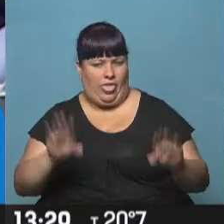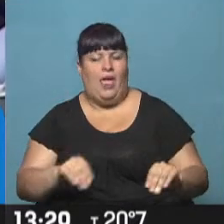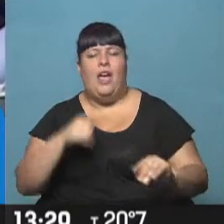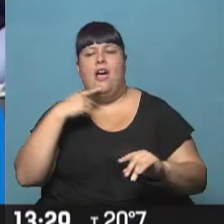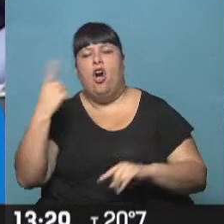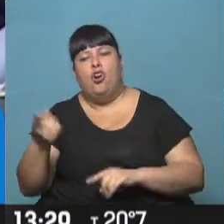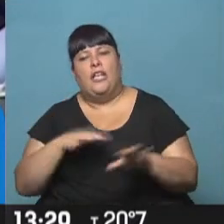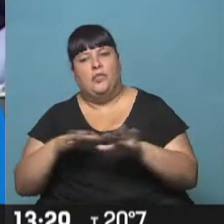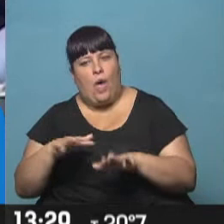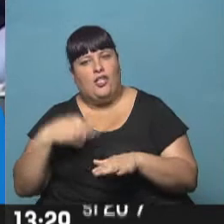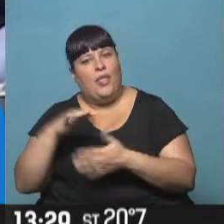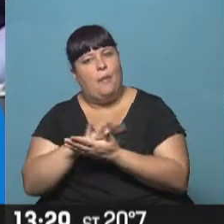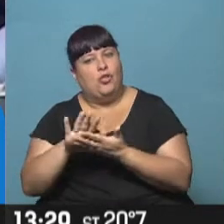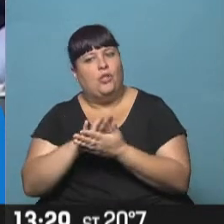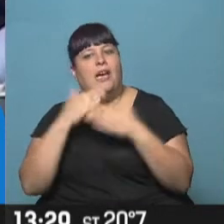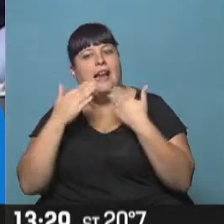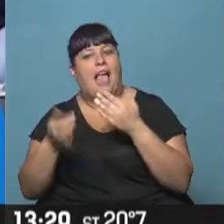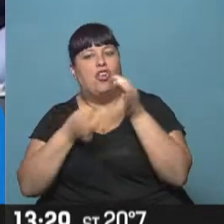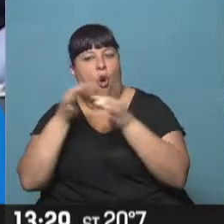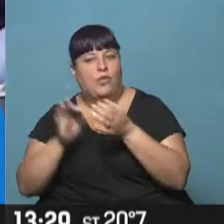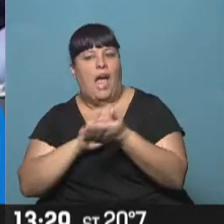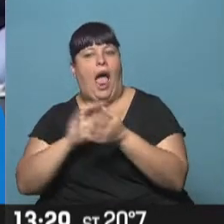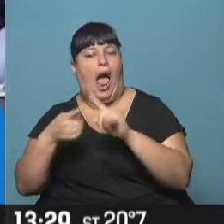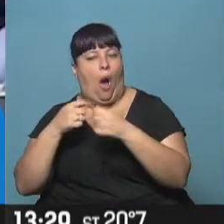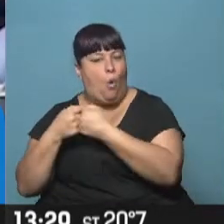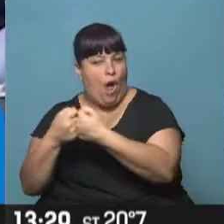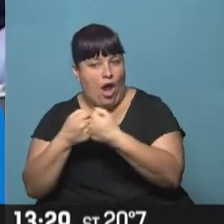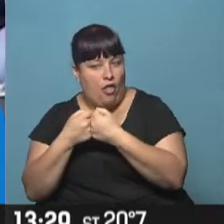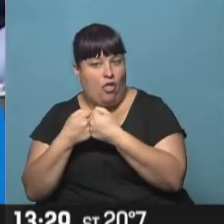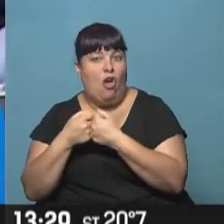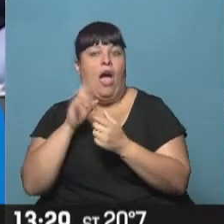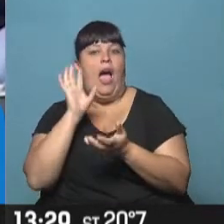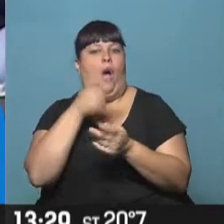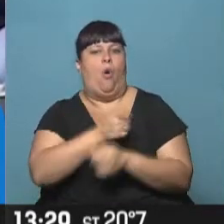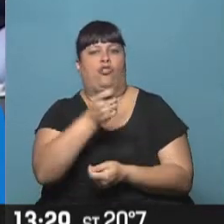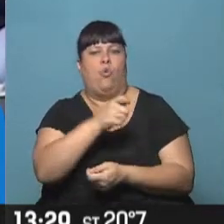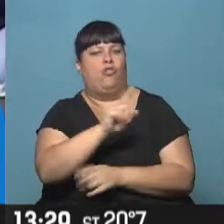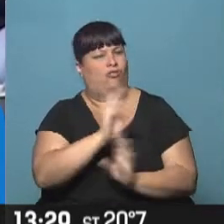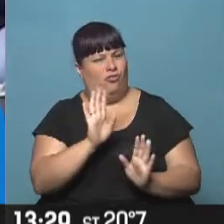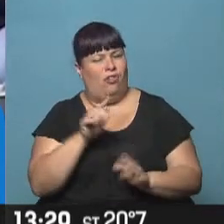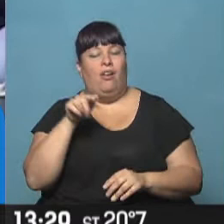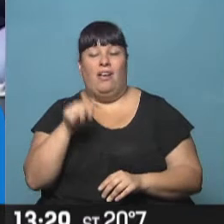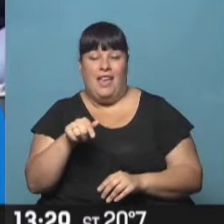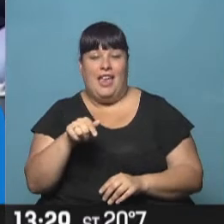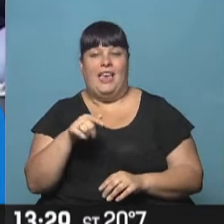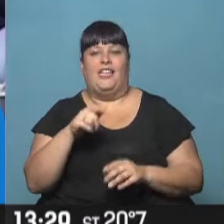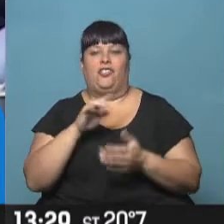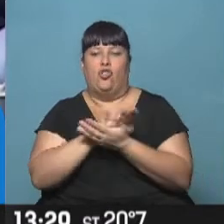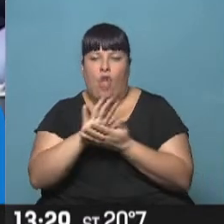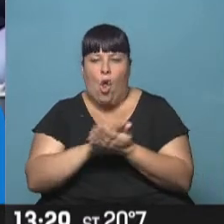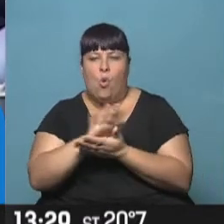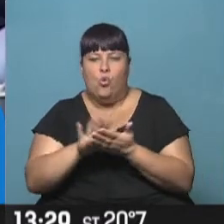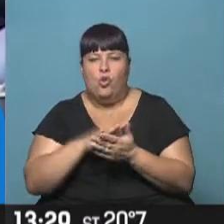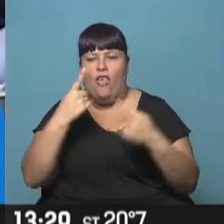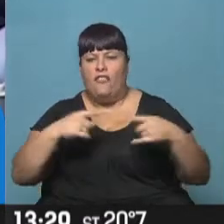muchas situaciones que se deberían resolver a través del diálogo y el consenso a la sede judicial. Y esto de ir despejando